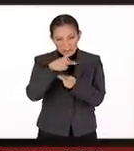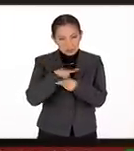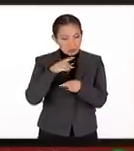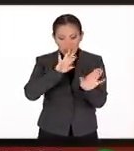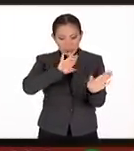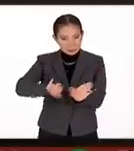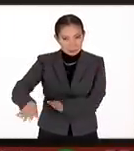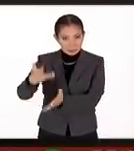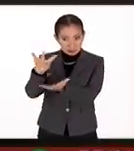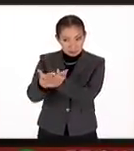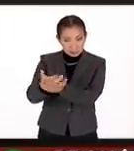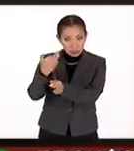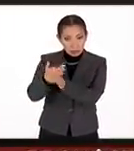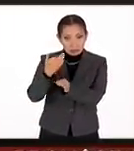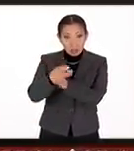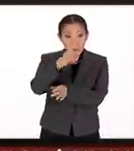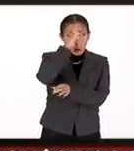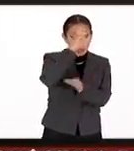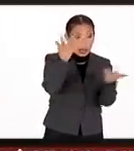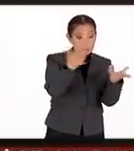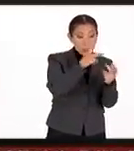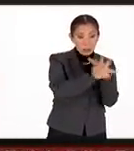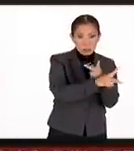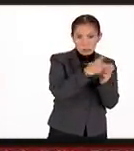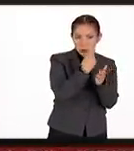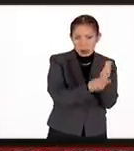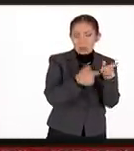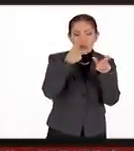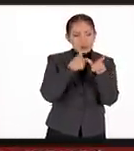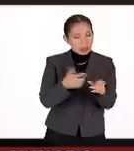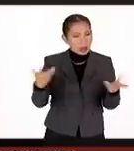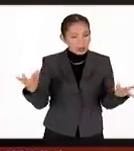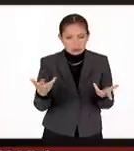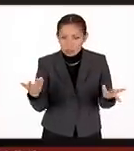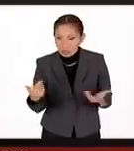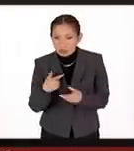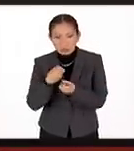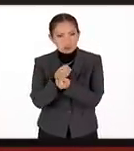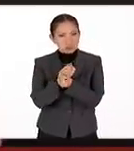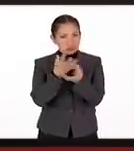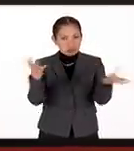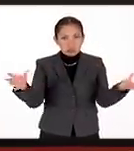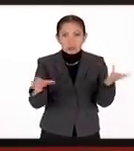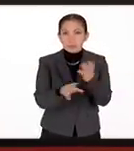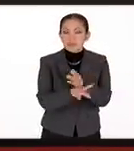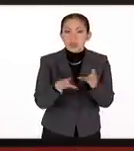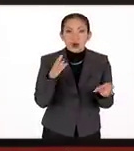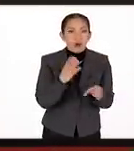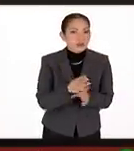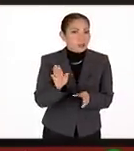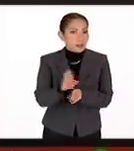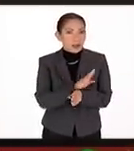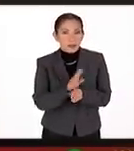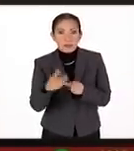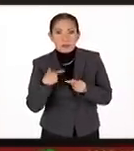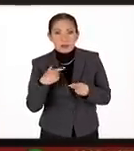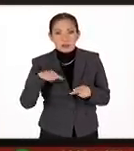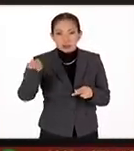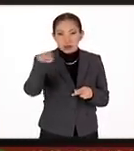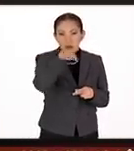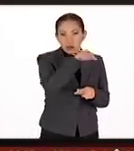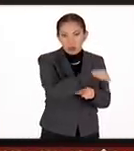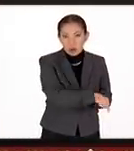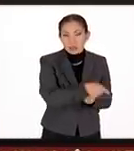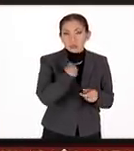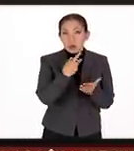su difusión no está prohibido ejercer los programas sociales se siguen ejerciendo se sigue distribuyendo beneficios para los beneficiarios de